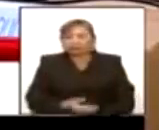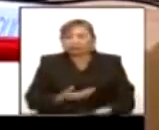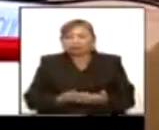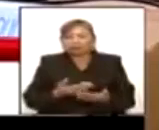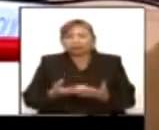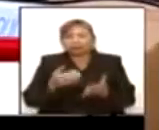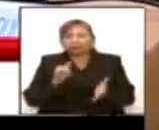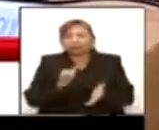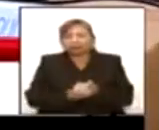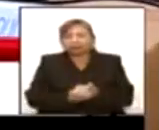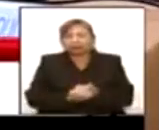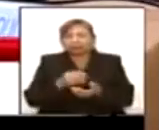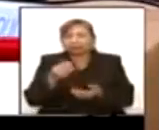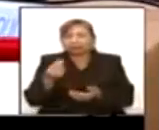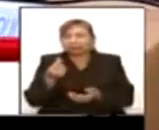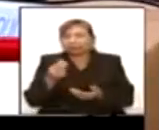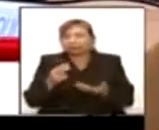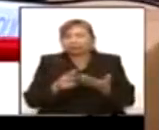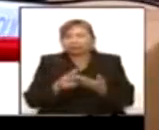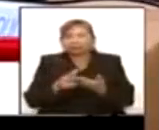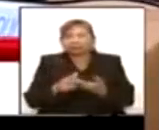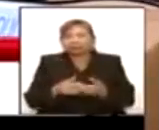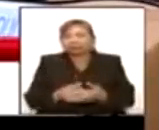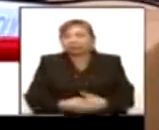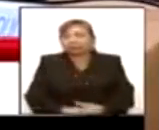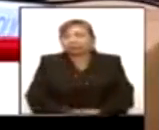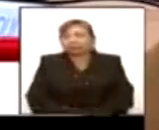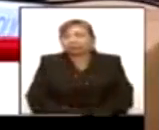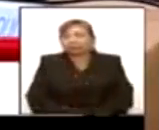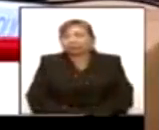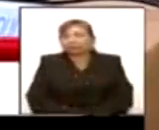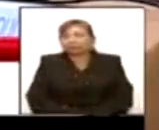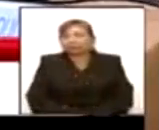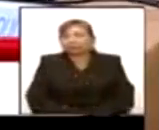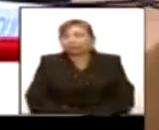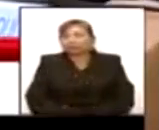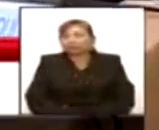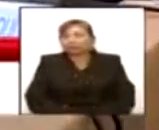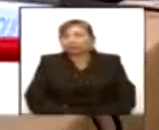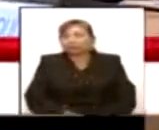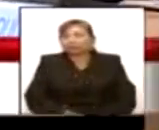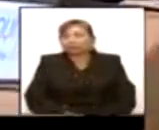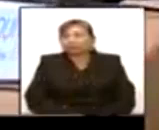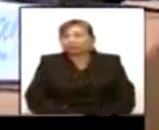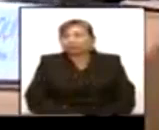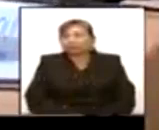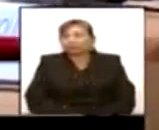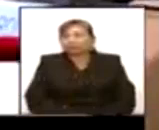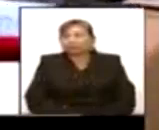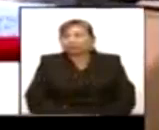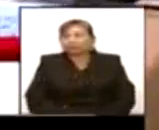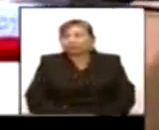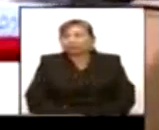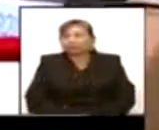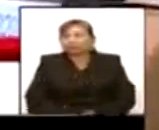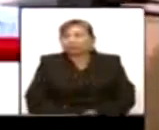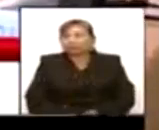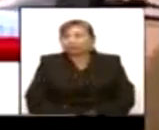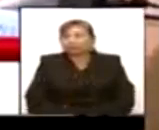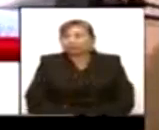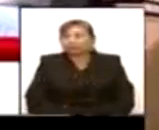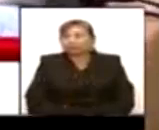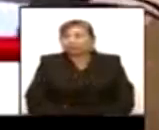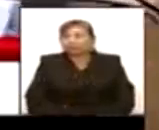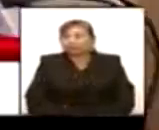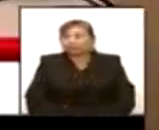de que se corte rápido el debate y podemos ir hacia otro tema, presidente. Gracias. Muy bien, congresista Mulder. Tiene usted la palabra la congresista